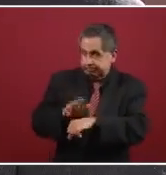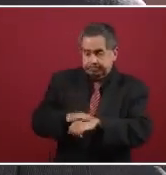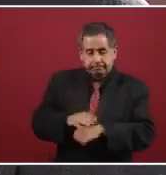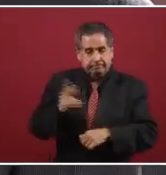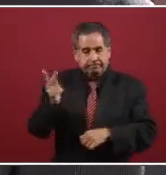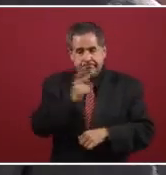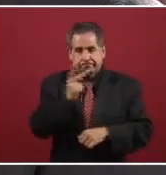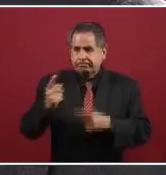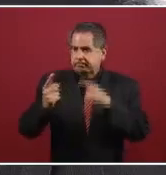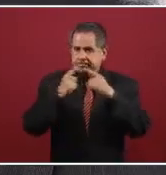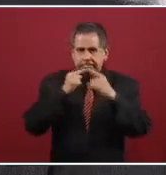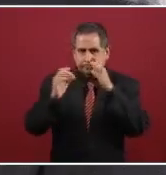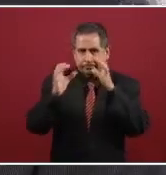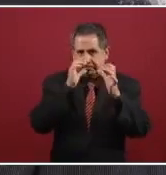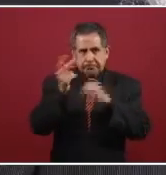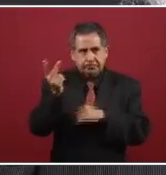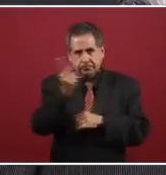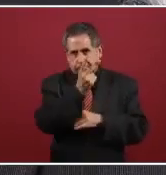se dialogue.